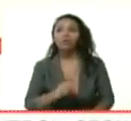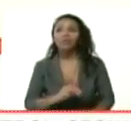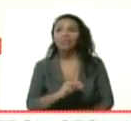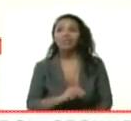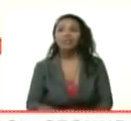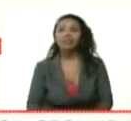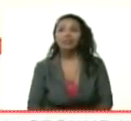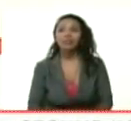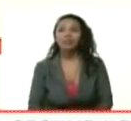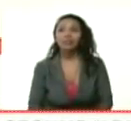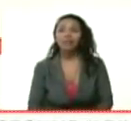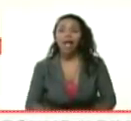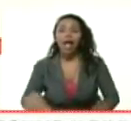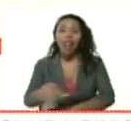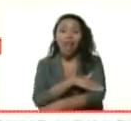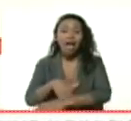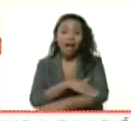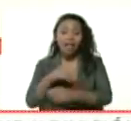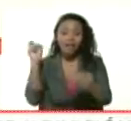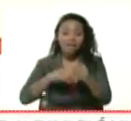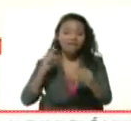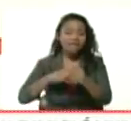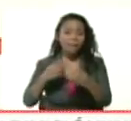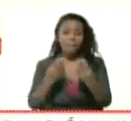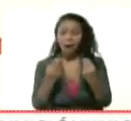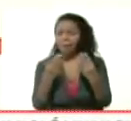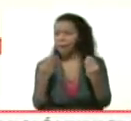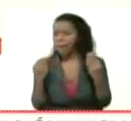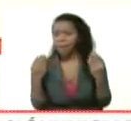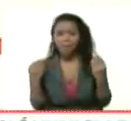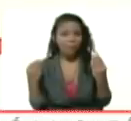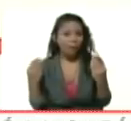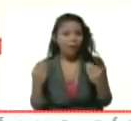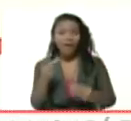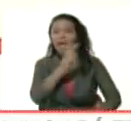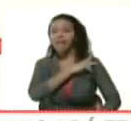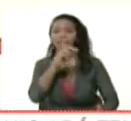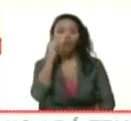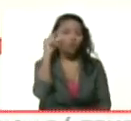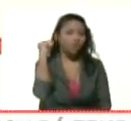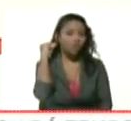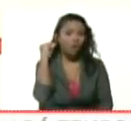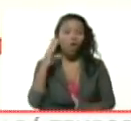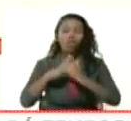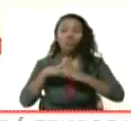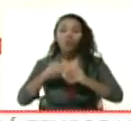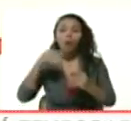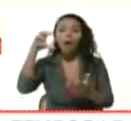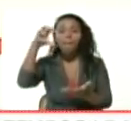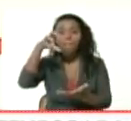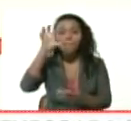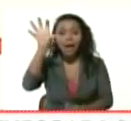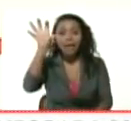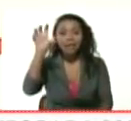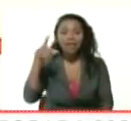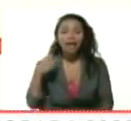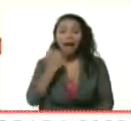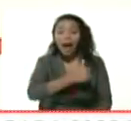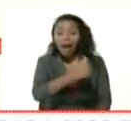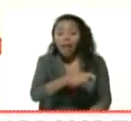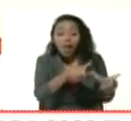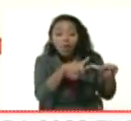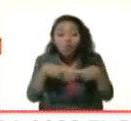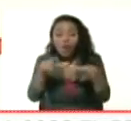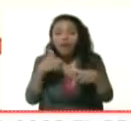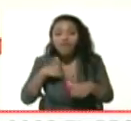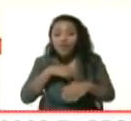282.343 calles registradas con jefe o jefa en todo el país. Podemos decir que llegamos a cada rincón de